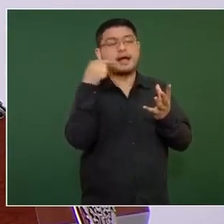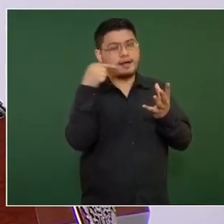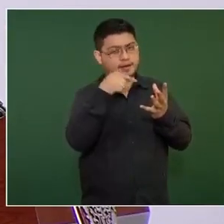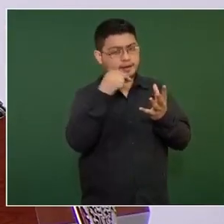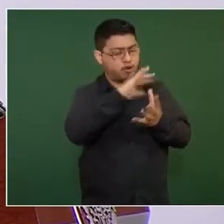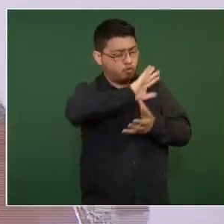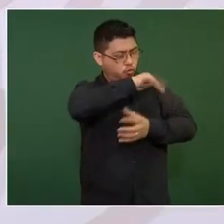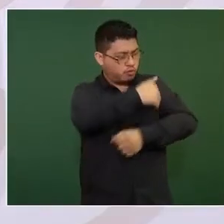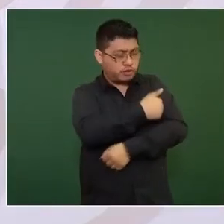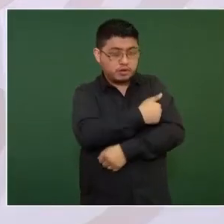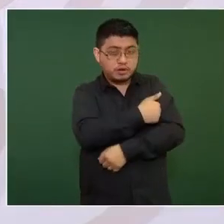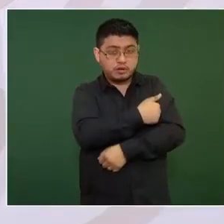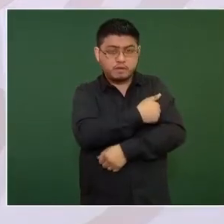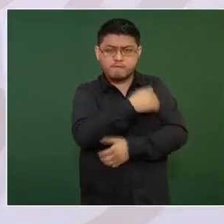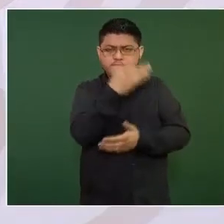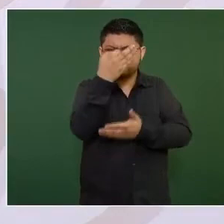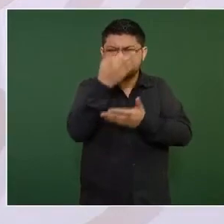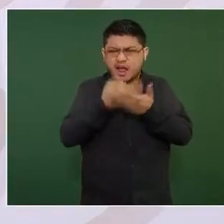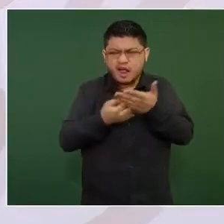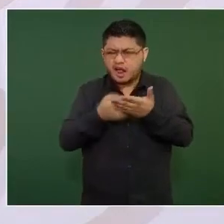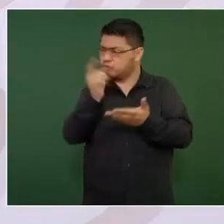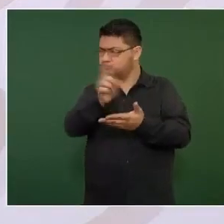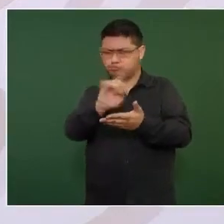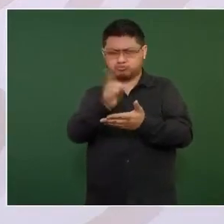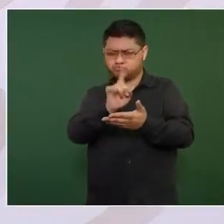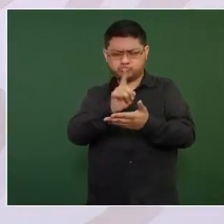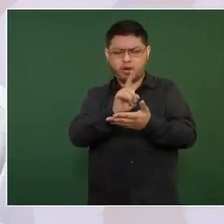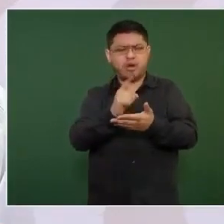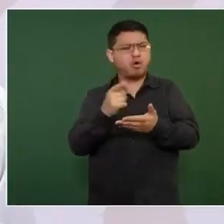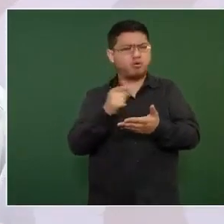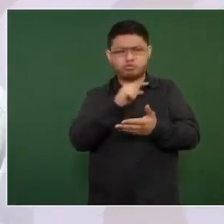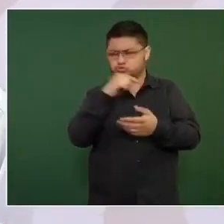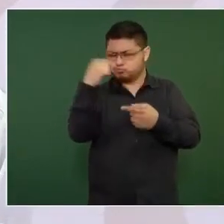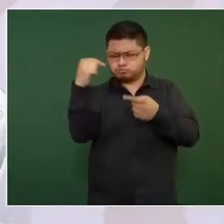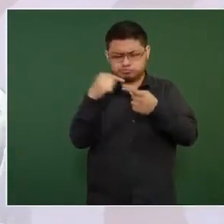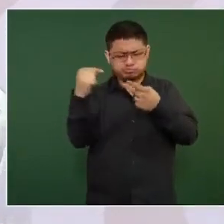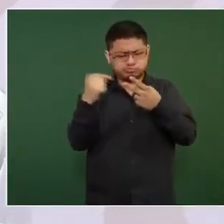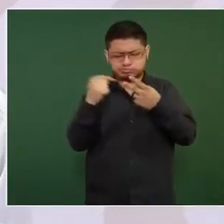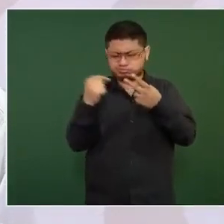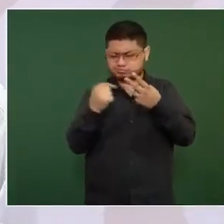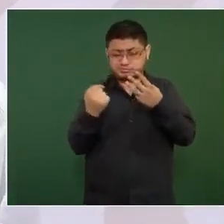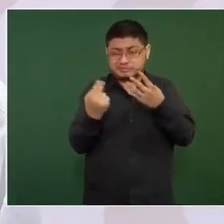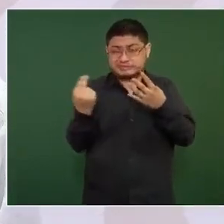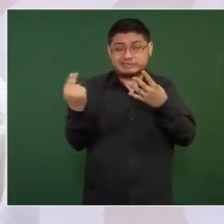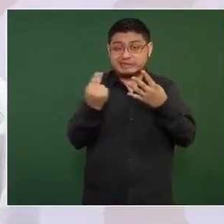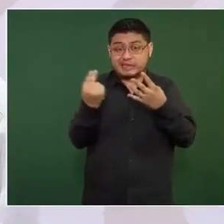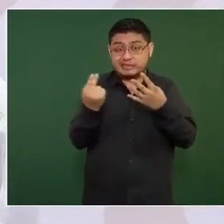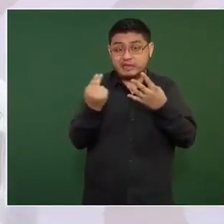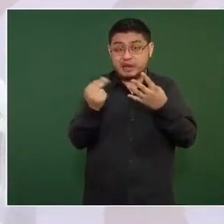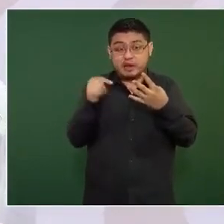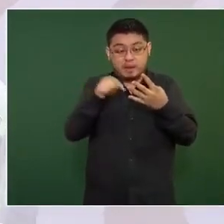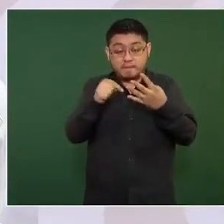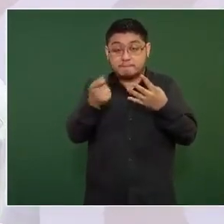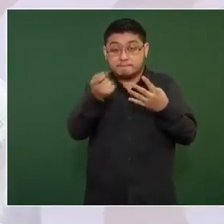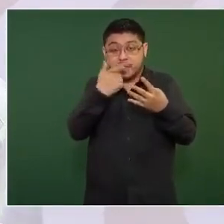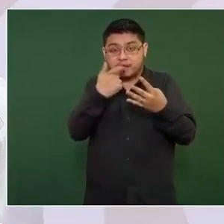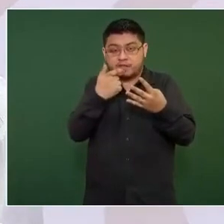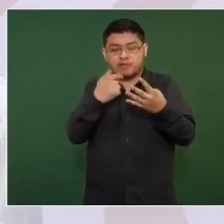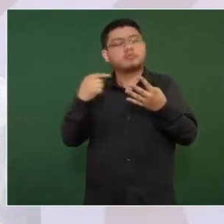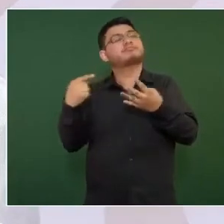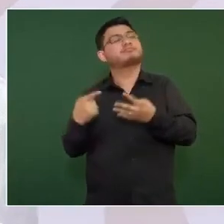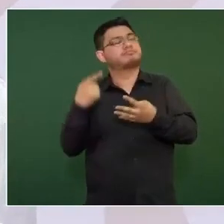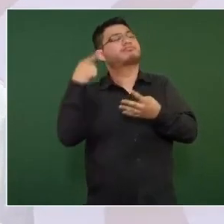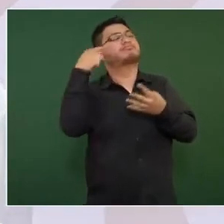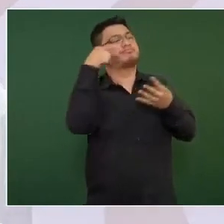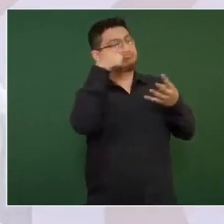No va a faltar uno. Todos los medicamentos que haya en el mundo van a estar en